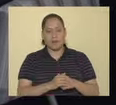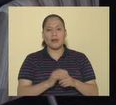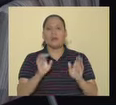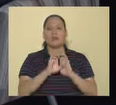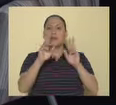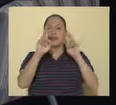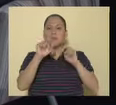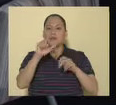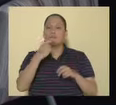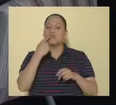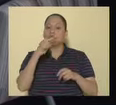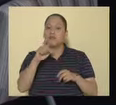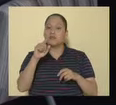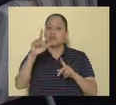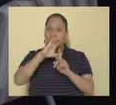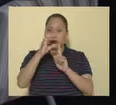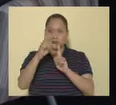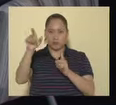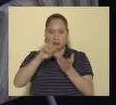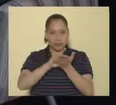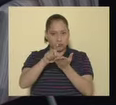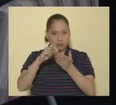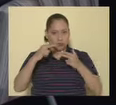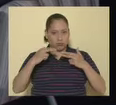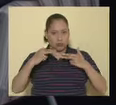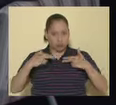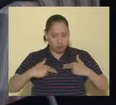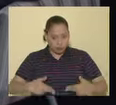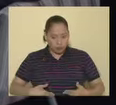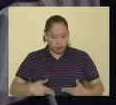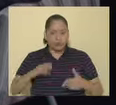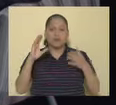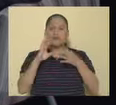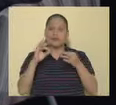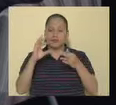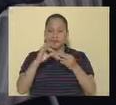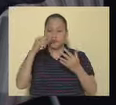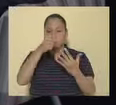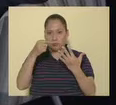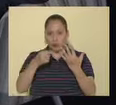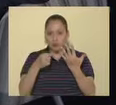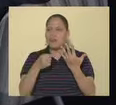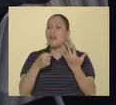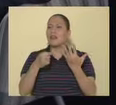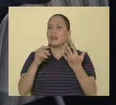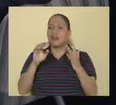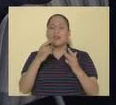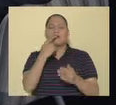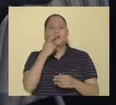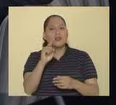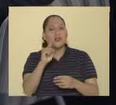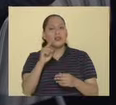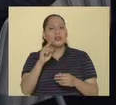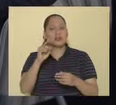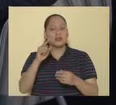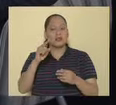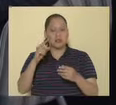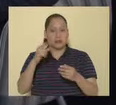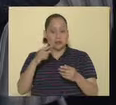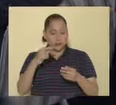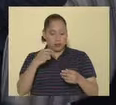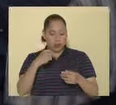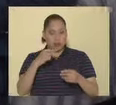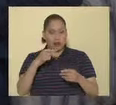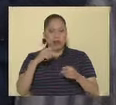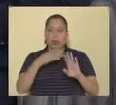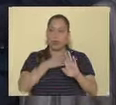la Comisión Nacional de Derechos Humanos hizo referencia de que las quejas interpuestas en